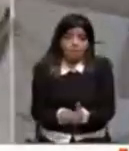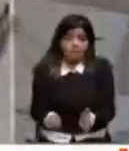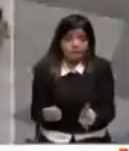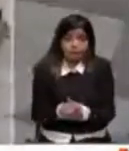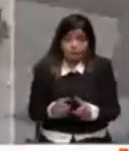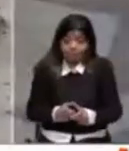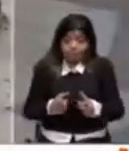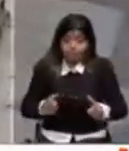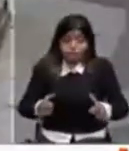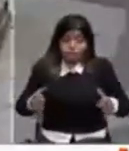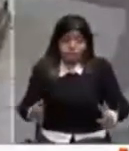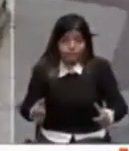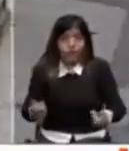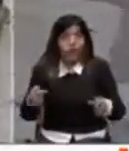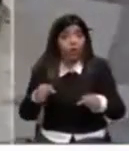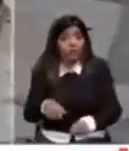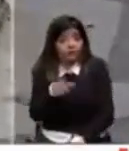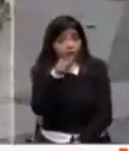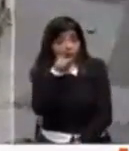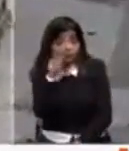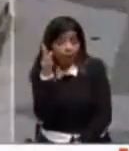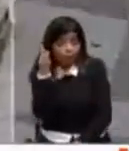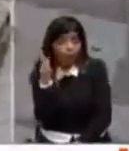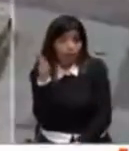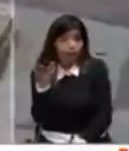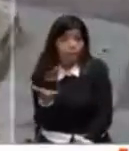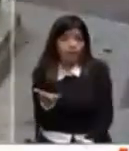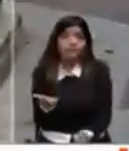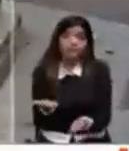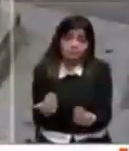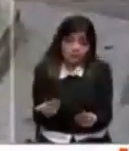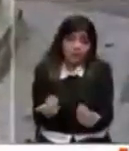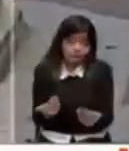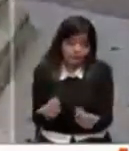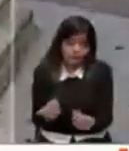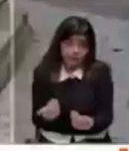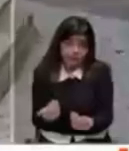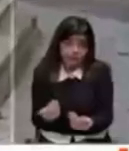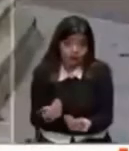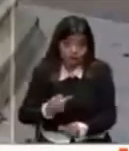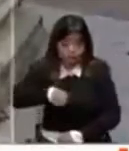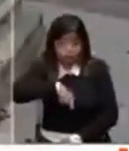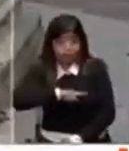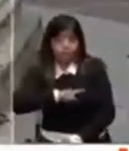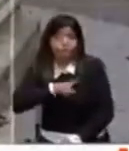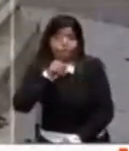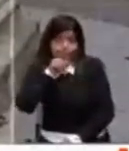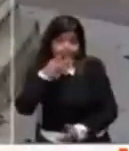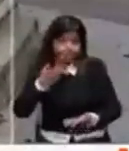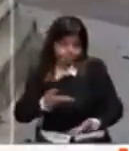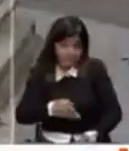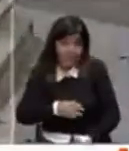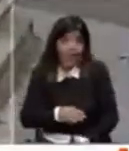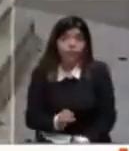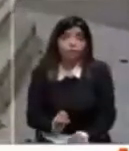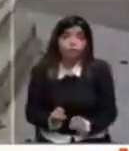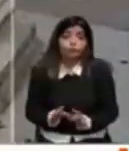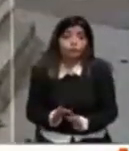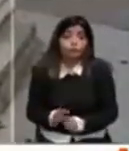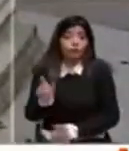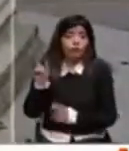día tener un arma es como una necesidad que estamos teniendo, y sobre todo la gente de bien,